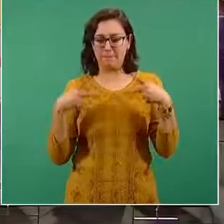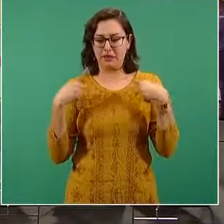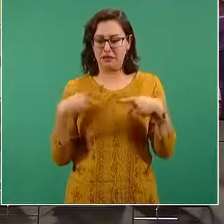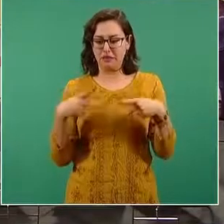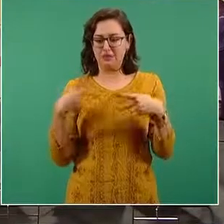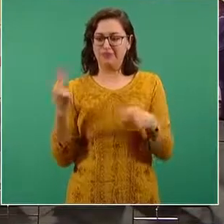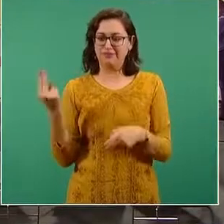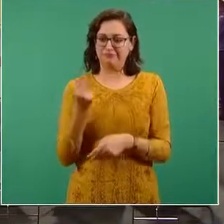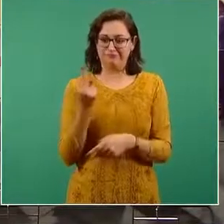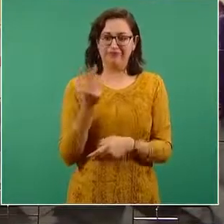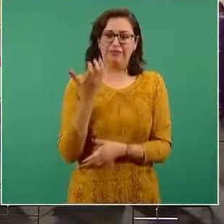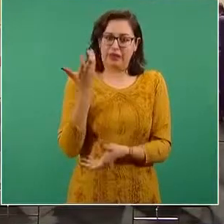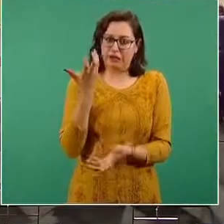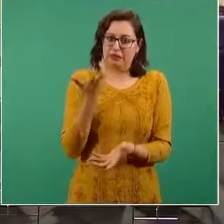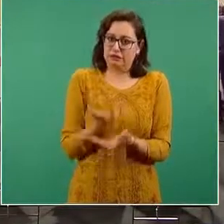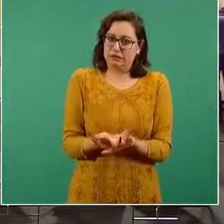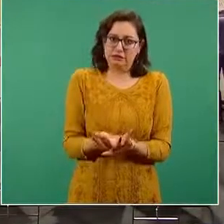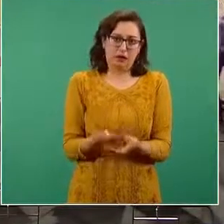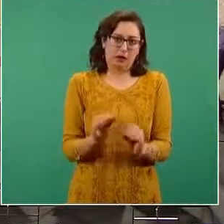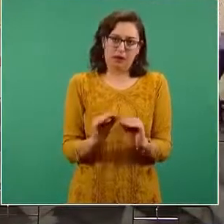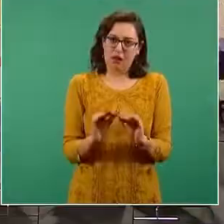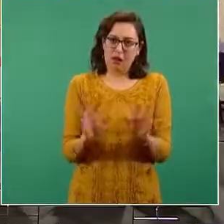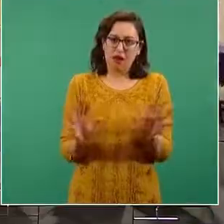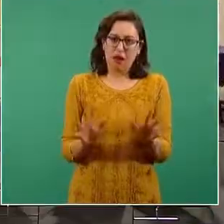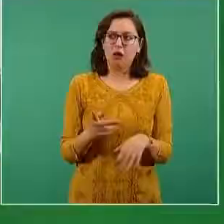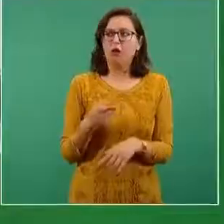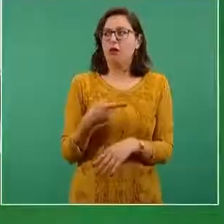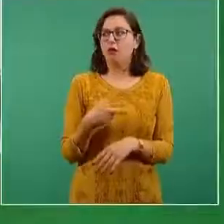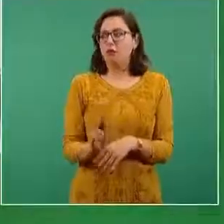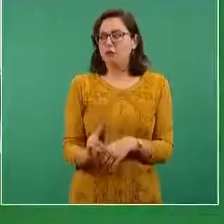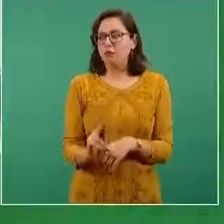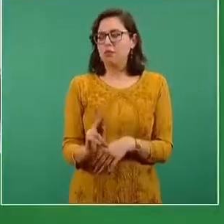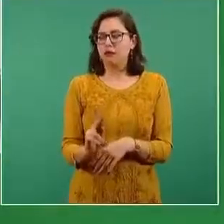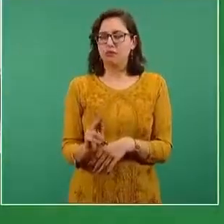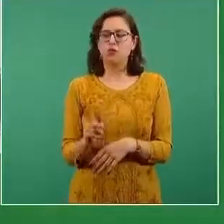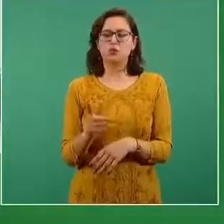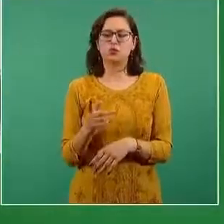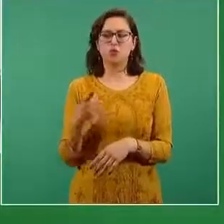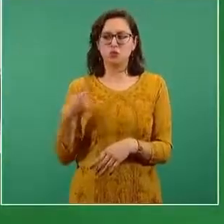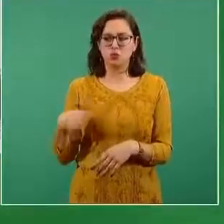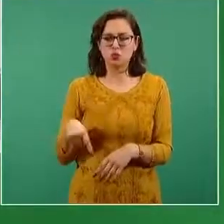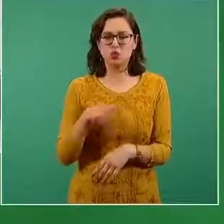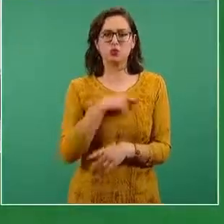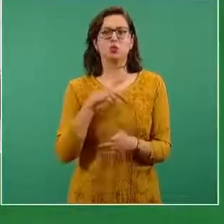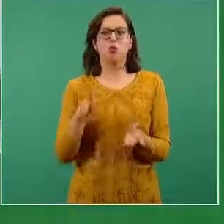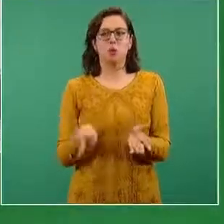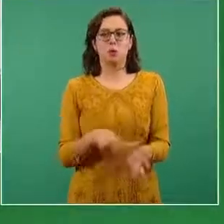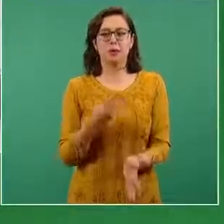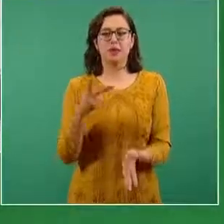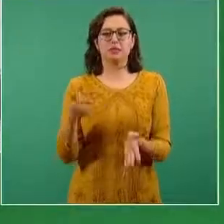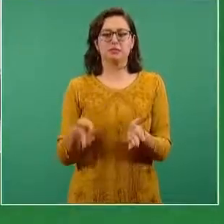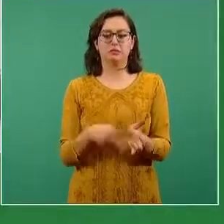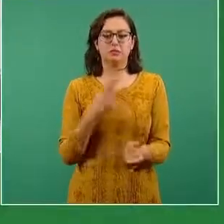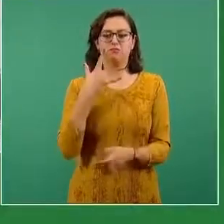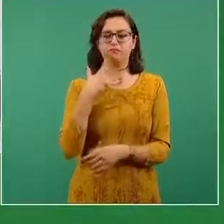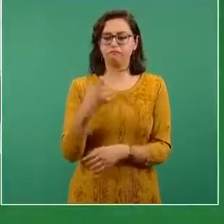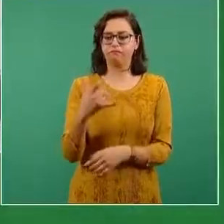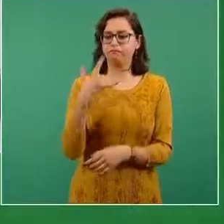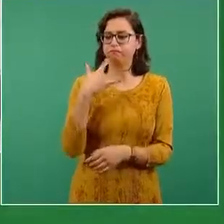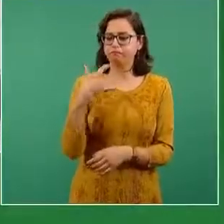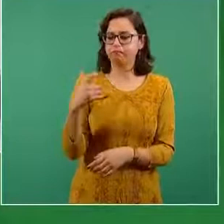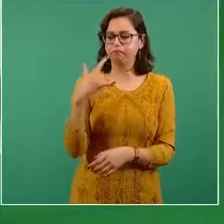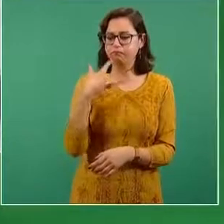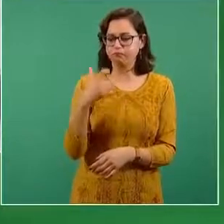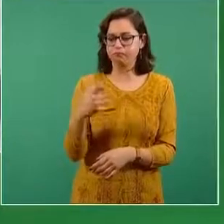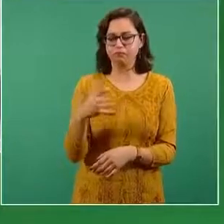requiere descanso, pero estamos insistiendo en estas